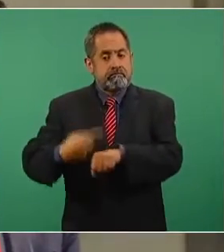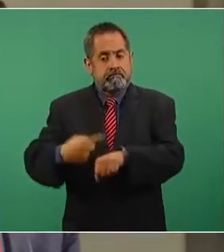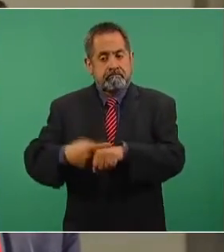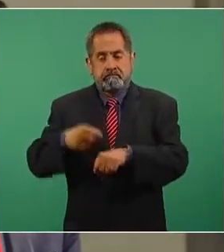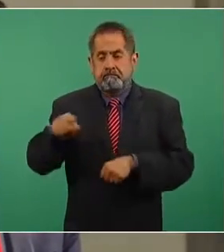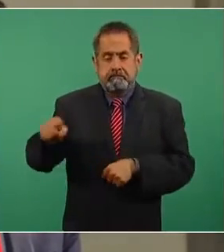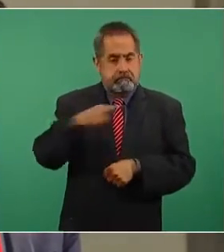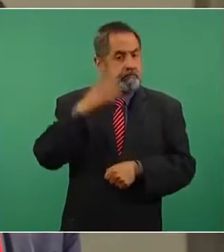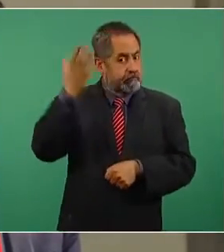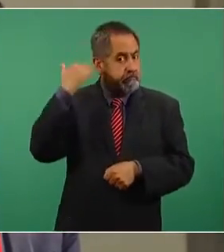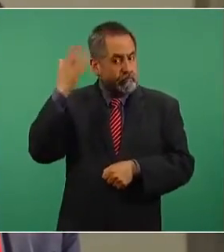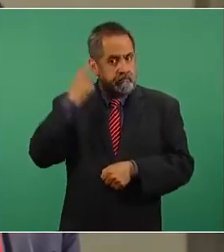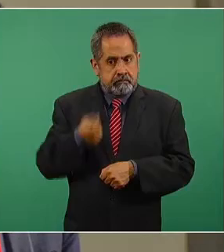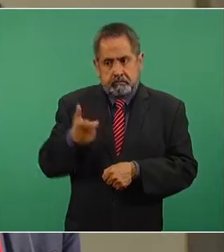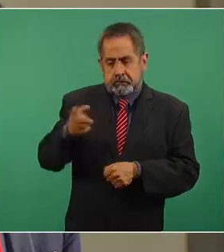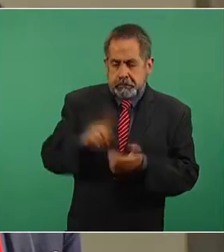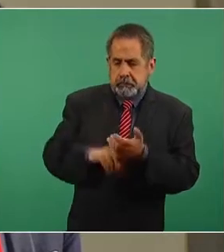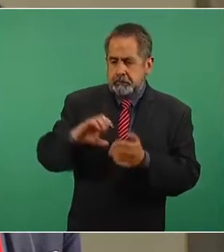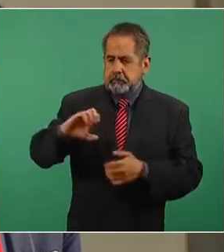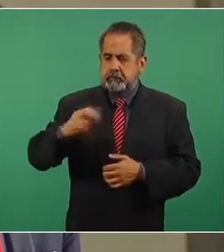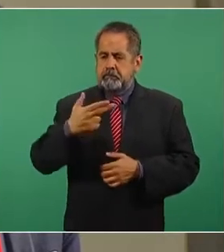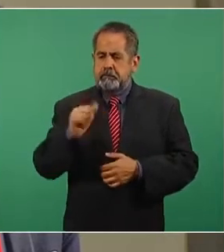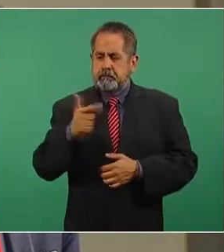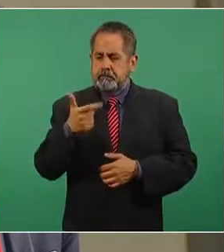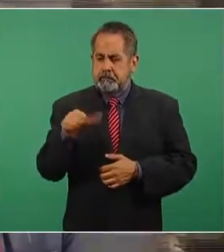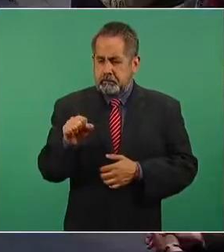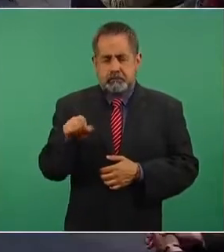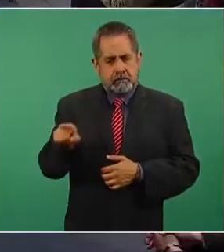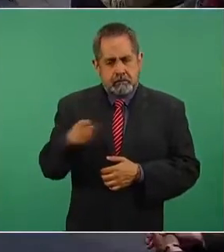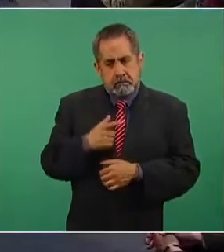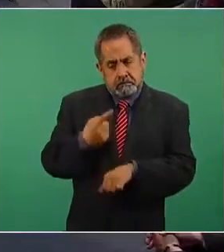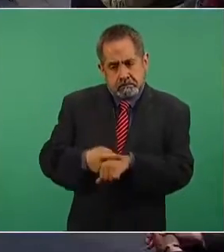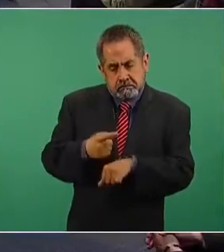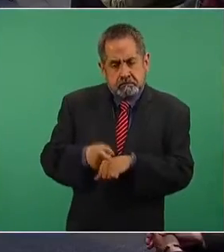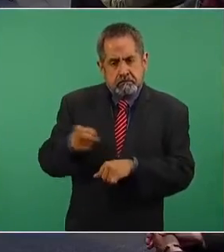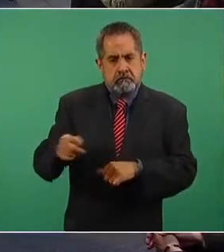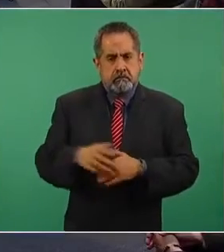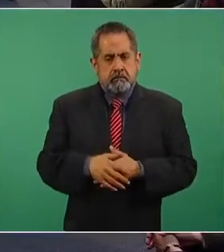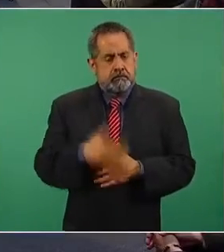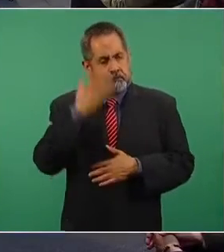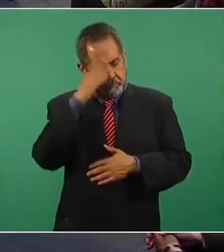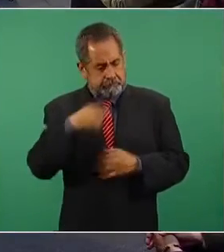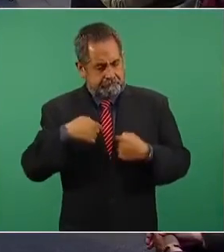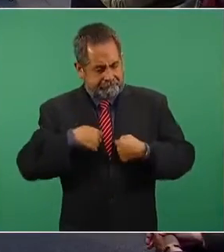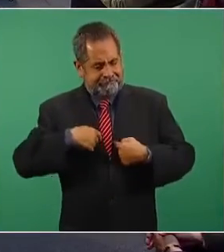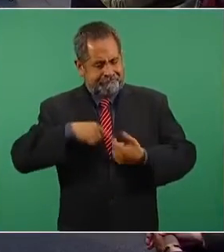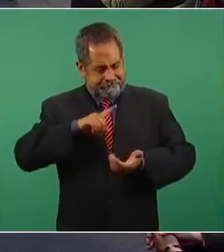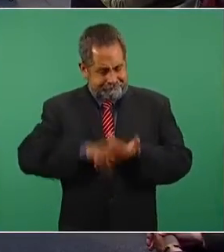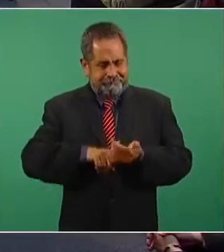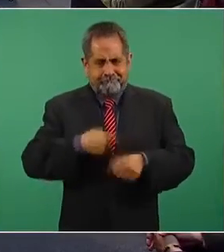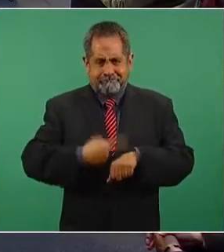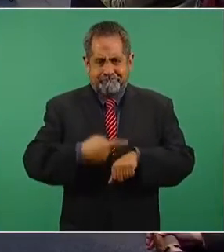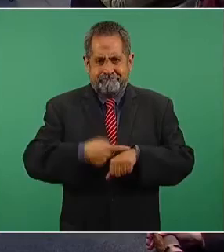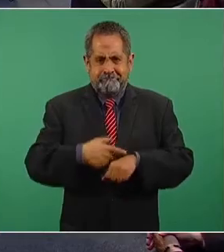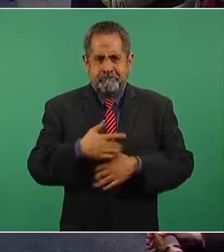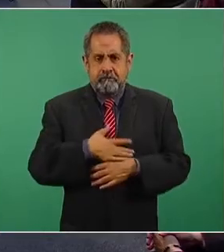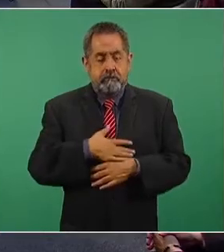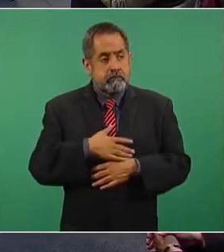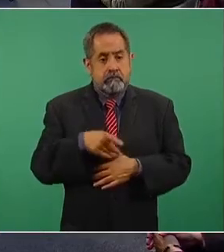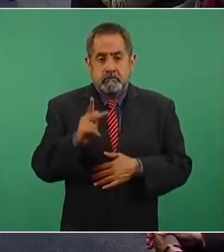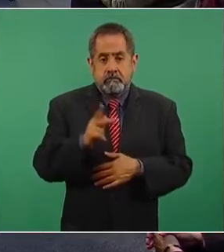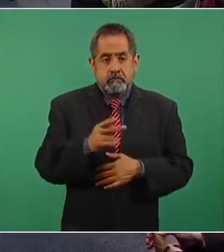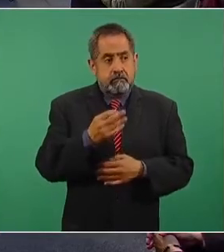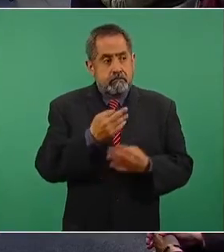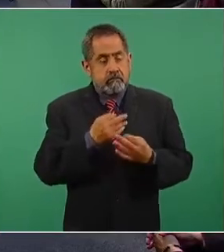habían sido diagnosticados con Chagas por investigadores. Es decir, saben que tienen Chagas, pero no han recibido ni